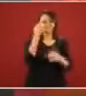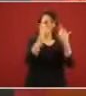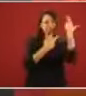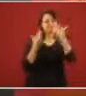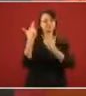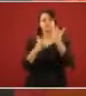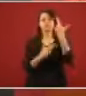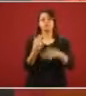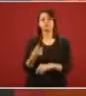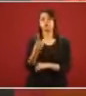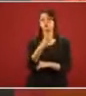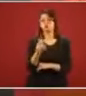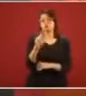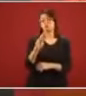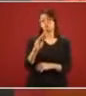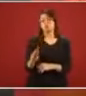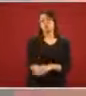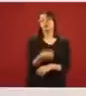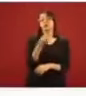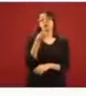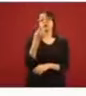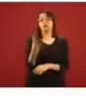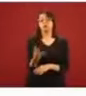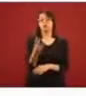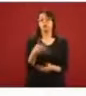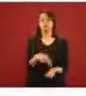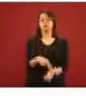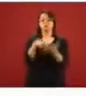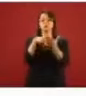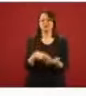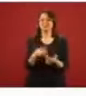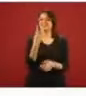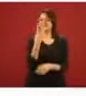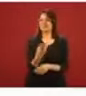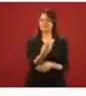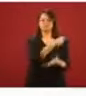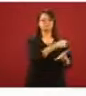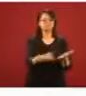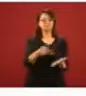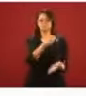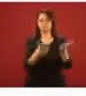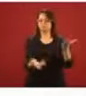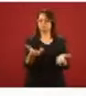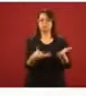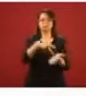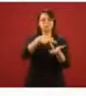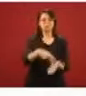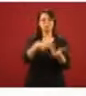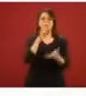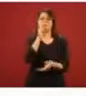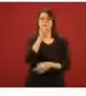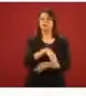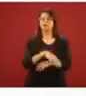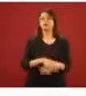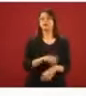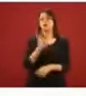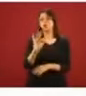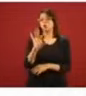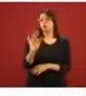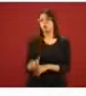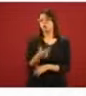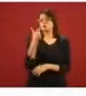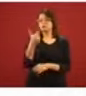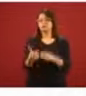294 básculas verificadas, 3 fueron inmovilizadas por estar descalibrado, bajo el número, 47